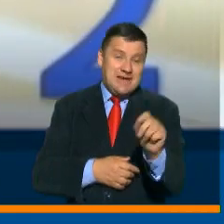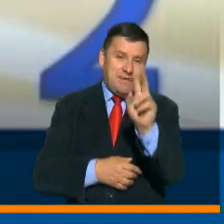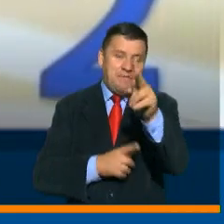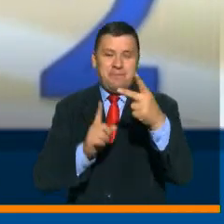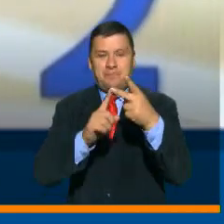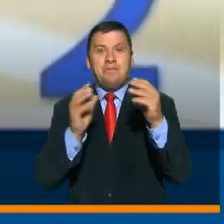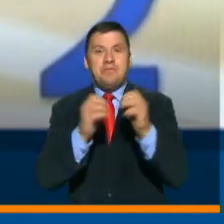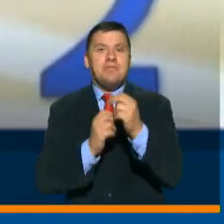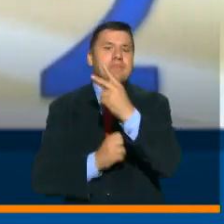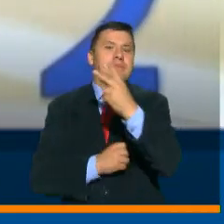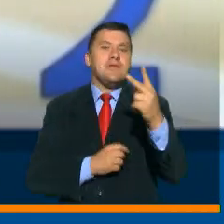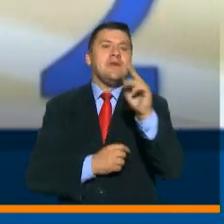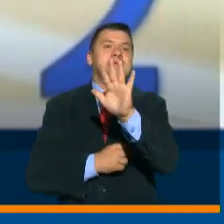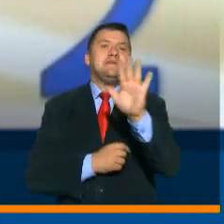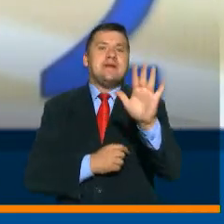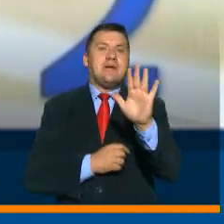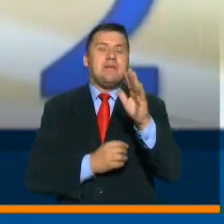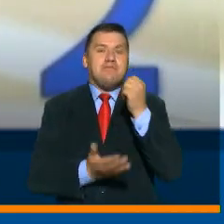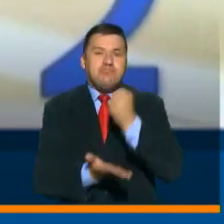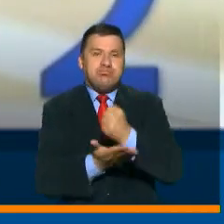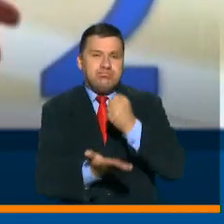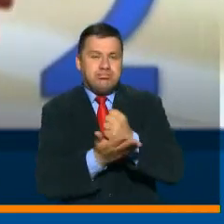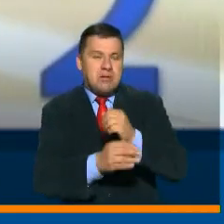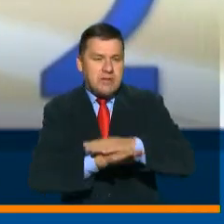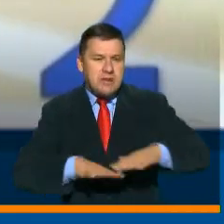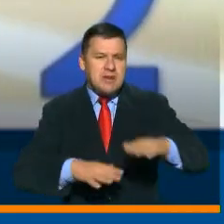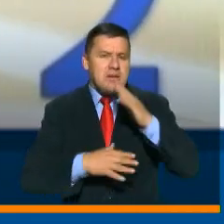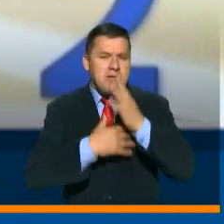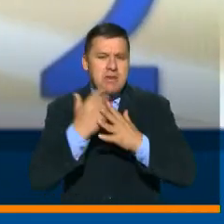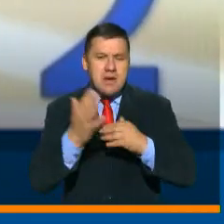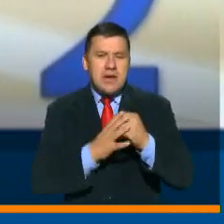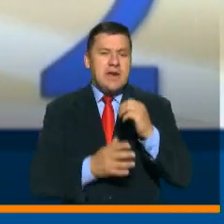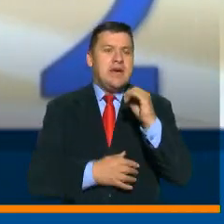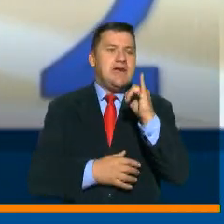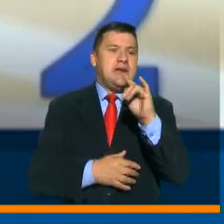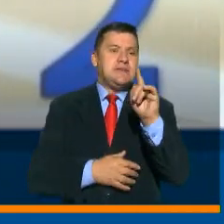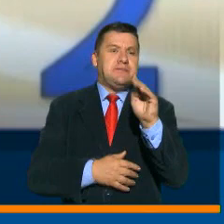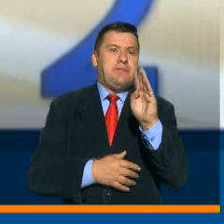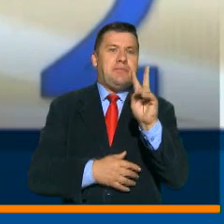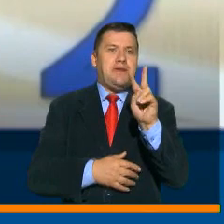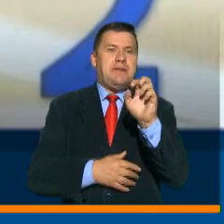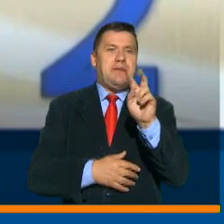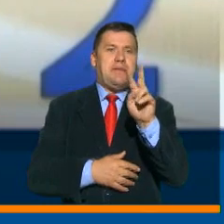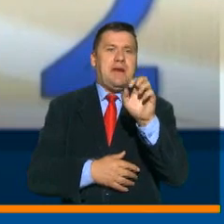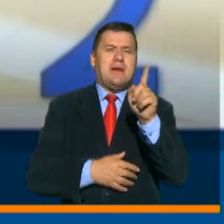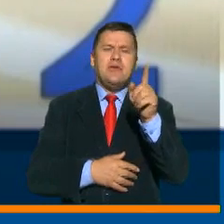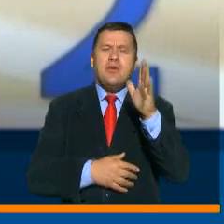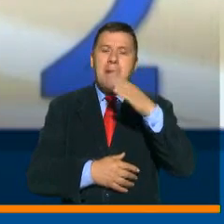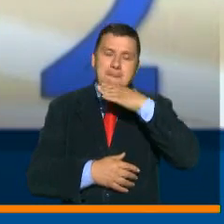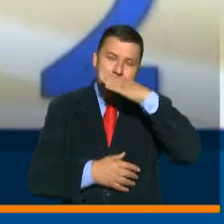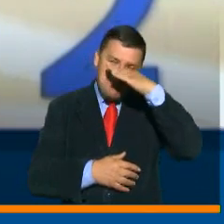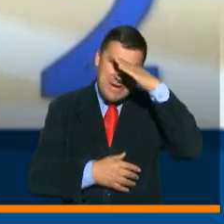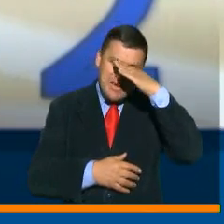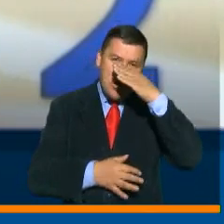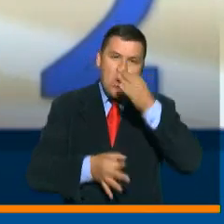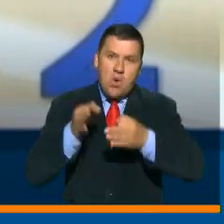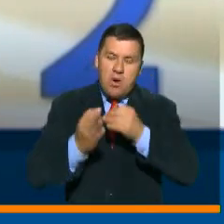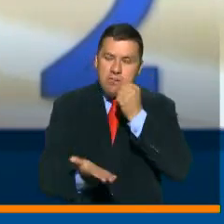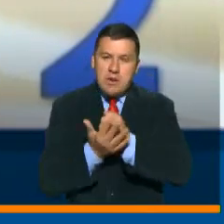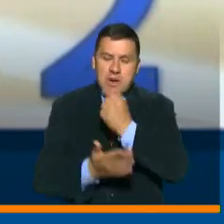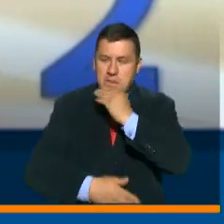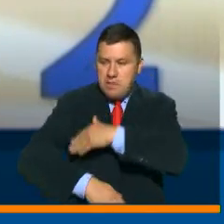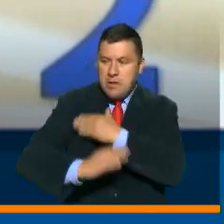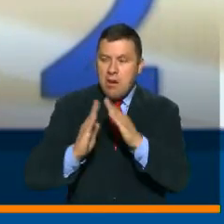doscientos cincuenta y cinco titulaciones de la mano de ibm en medellín con el acompañamiento técnico y jurídico del